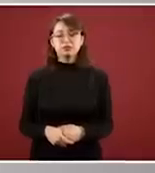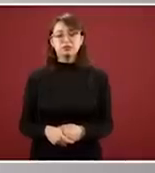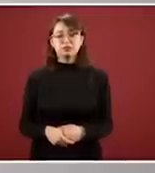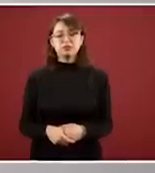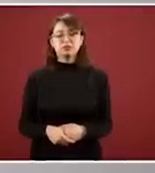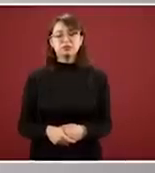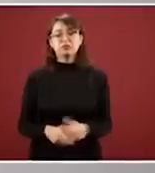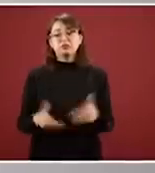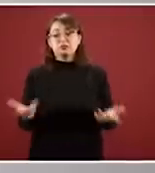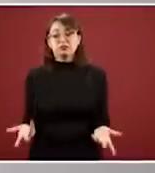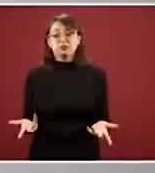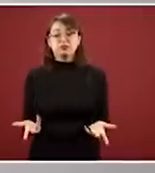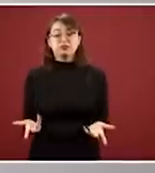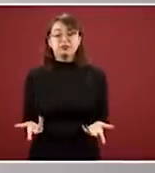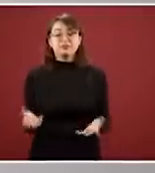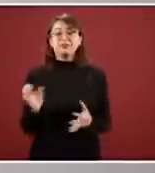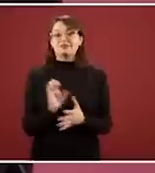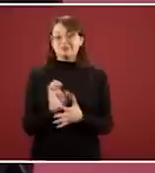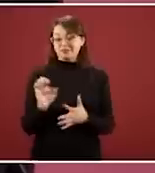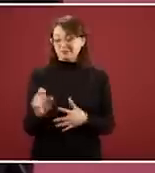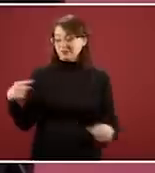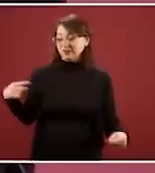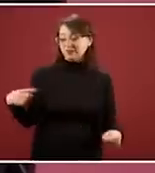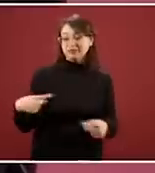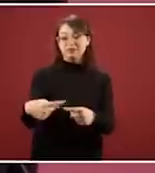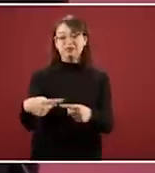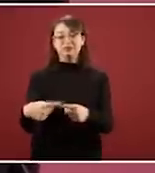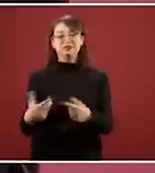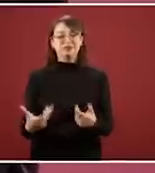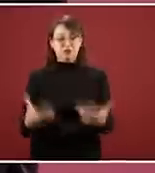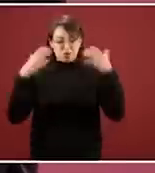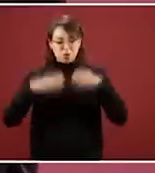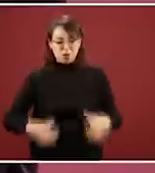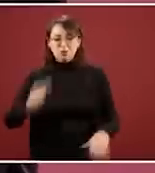me debo de entregar de cuerpo y alma